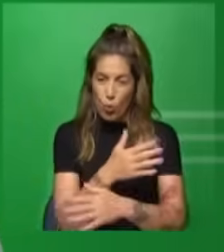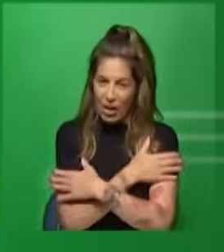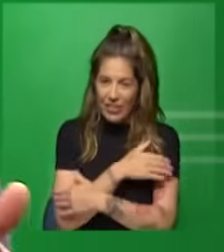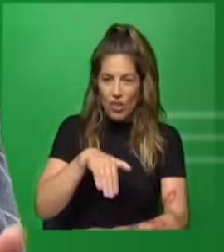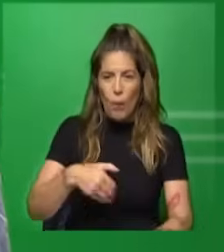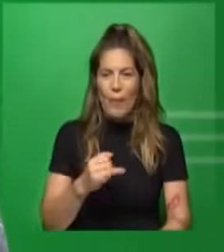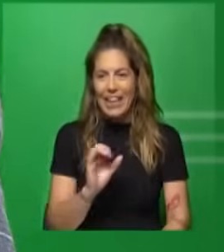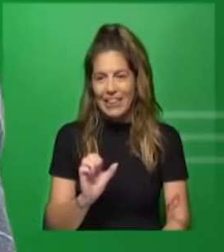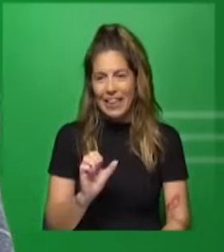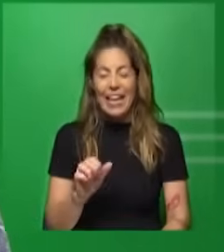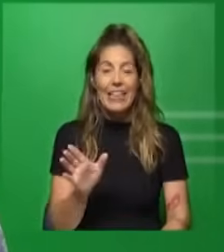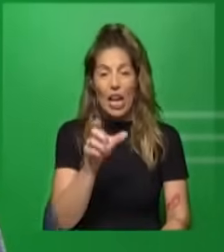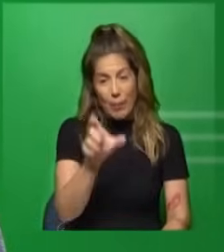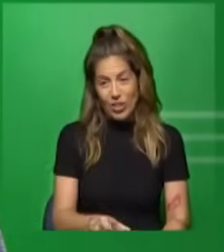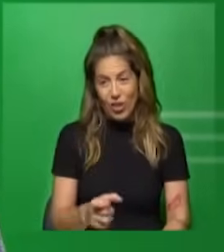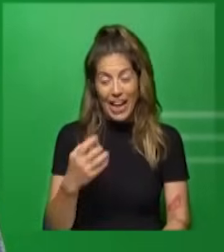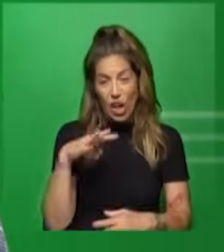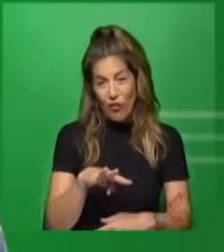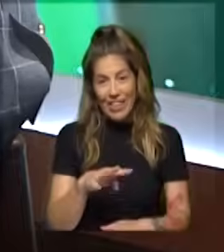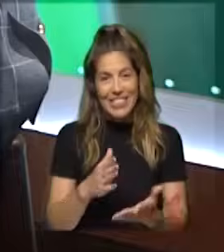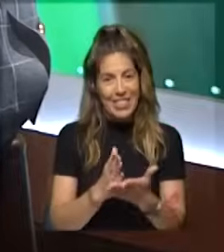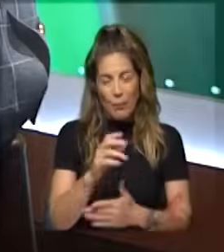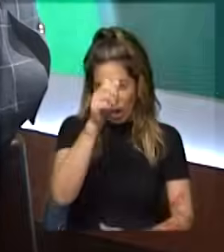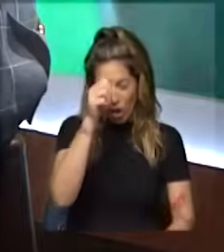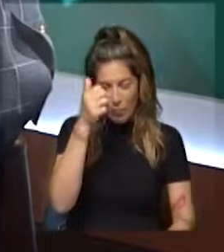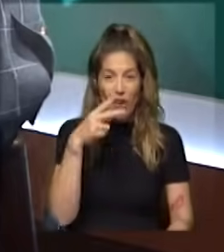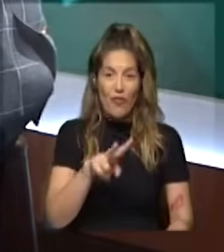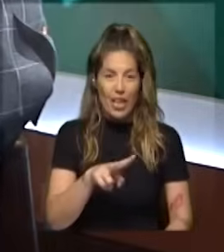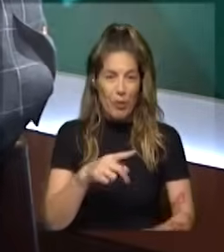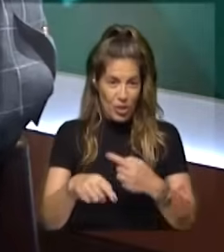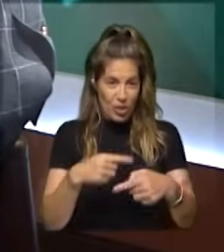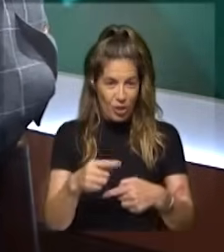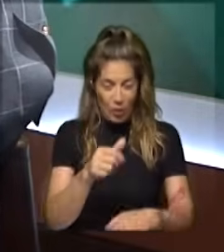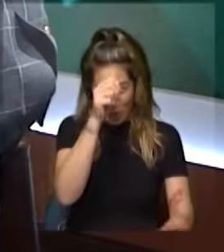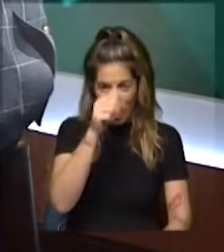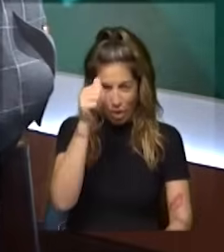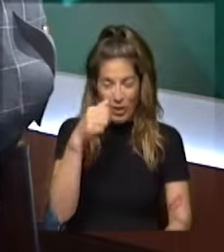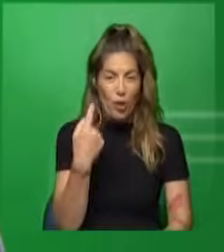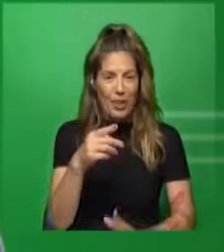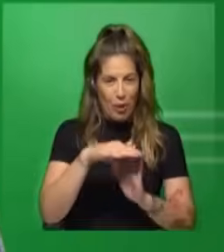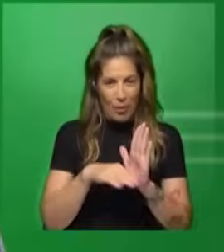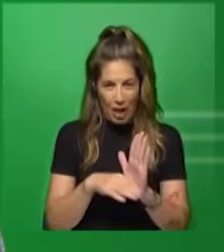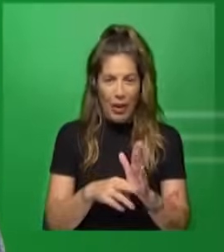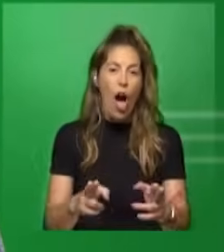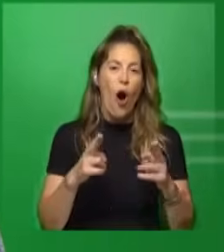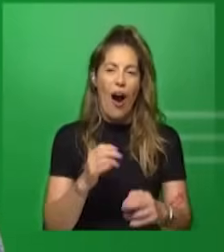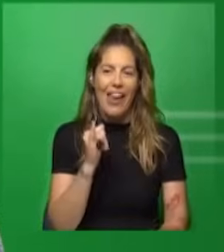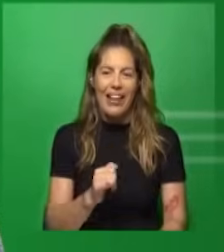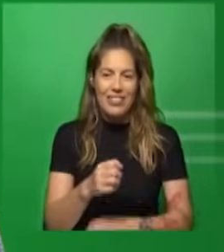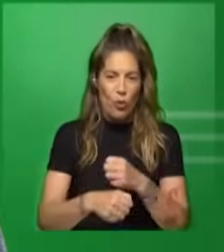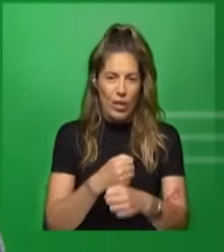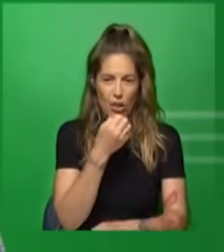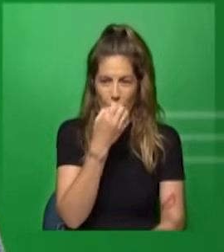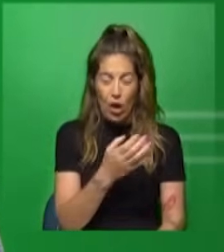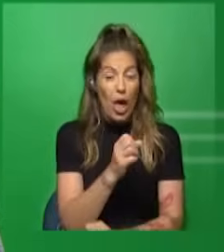a Maite, y por supuesto a la gente que nos sigue los domingos. Veremos si el año que viene seguimos siendo los domingos en nuestro programa, pero ojalá sí sea un año mejor.